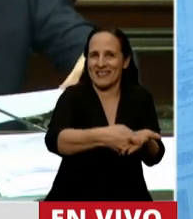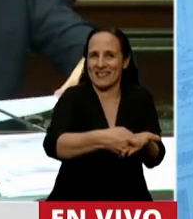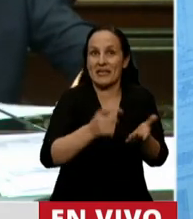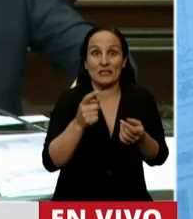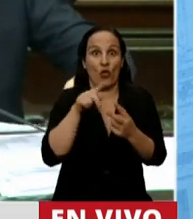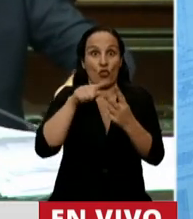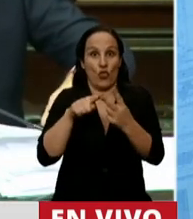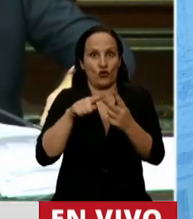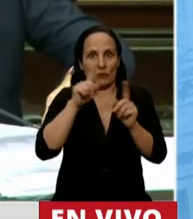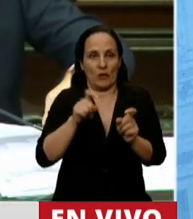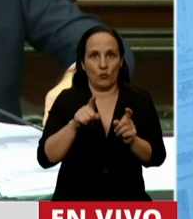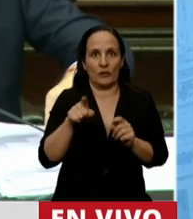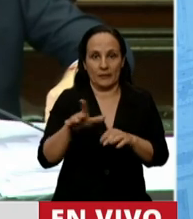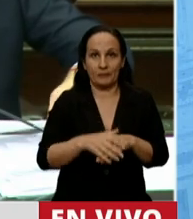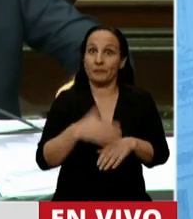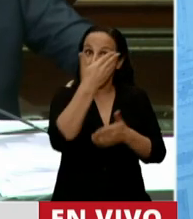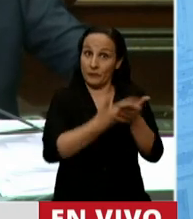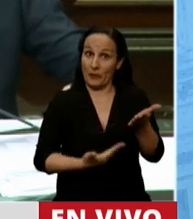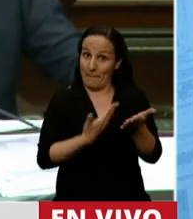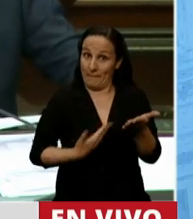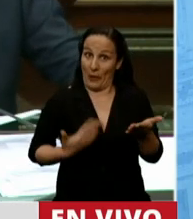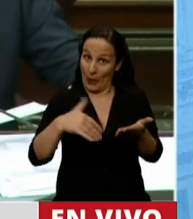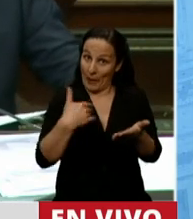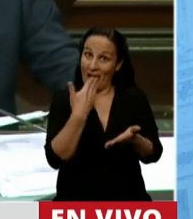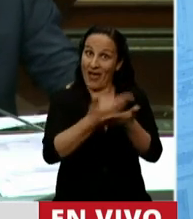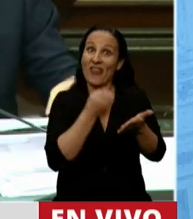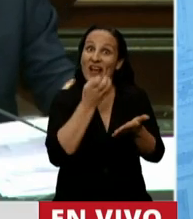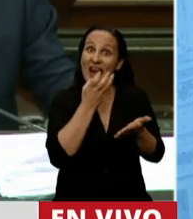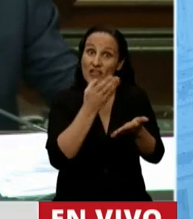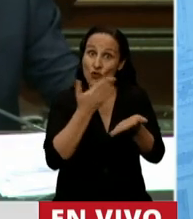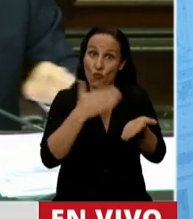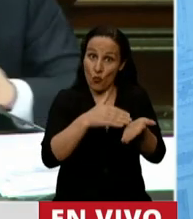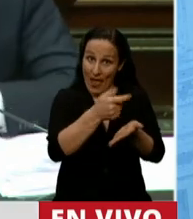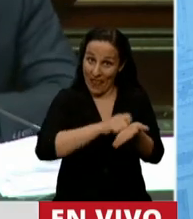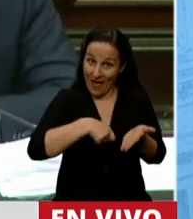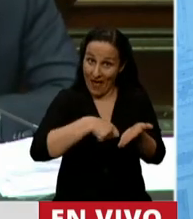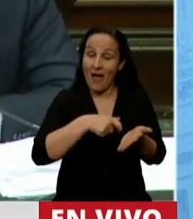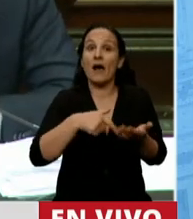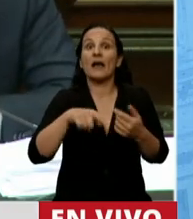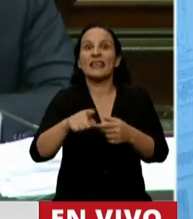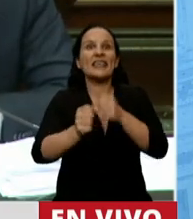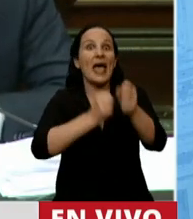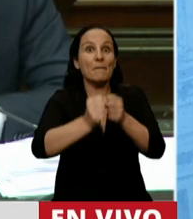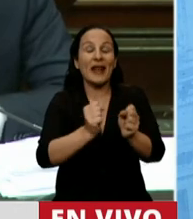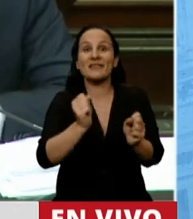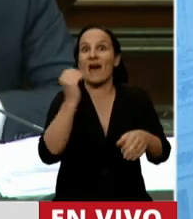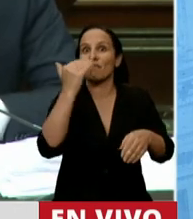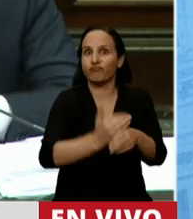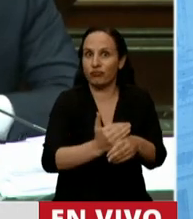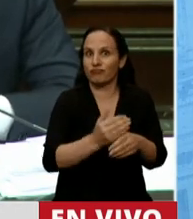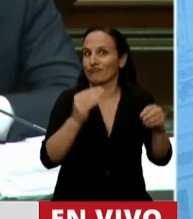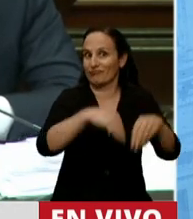dos preguntas. Si va a hacer el presidente una declaración jurada, si lo estima oportuno, y cuántas empresas fallidas, sin continuidad,